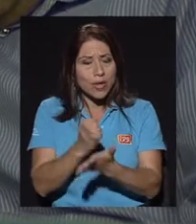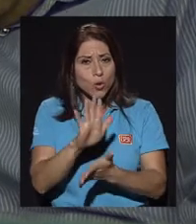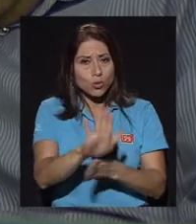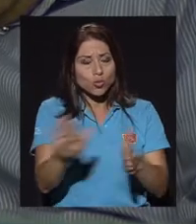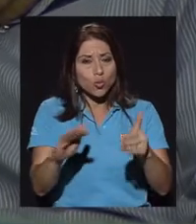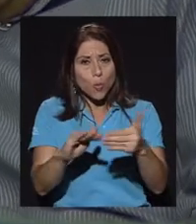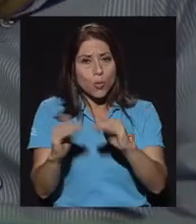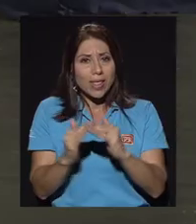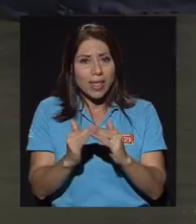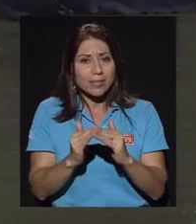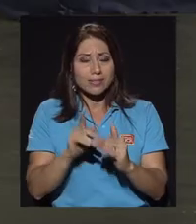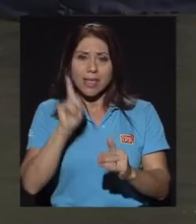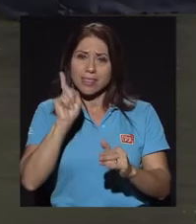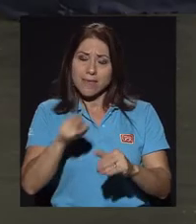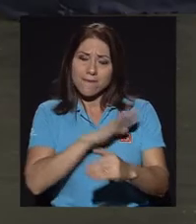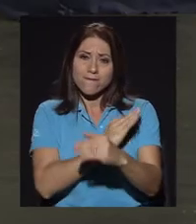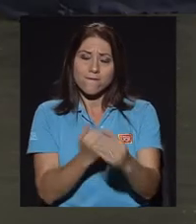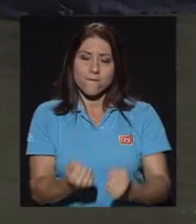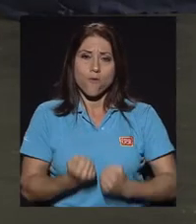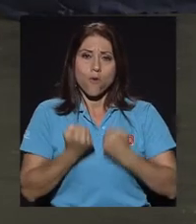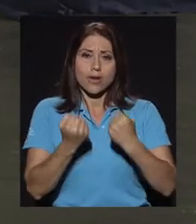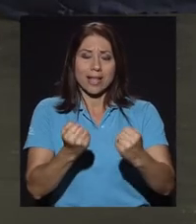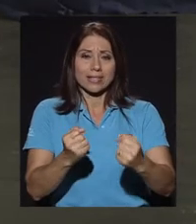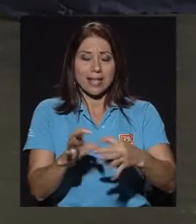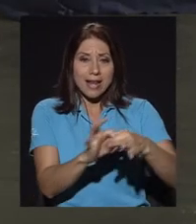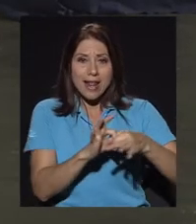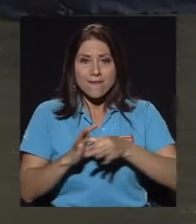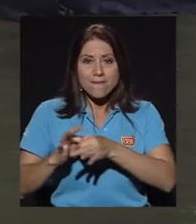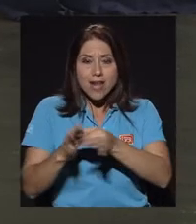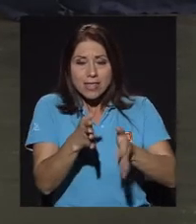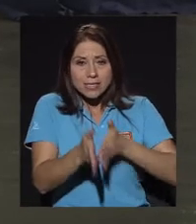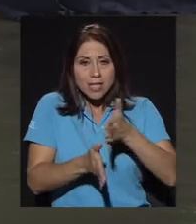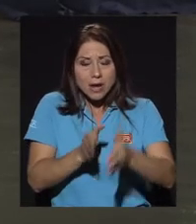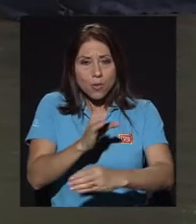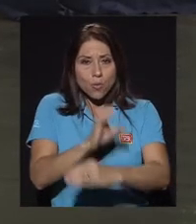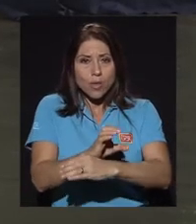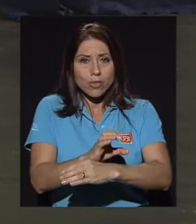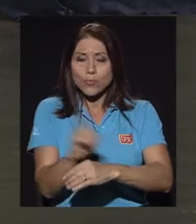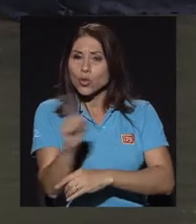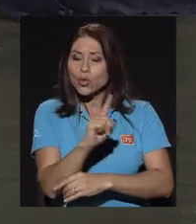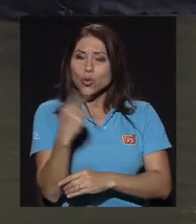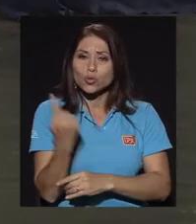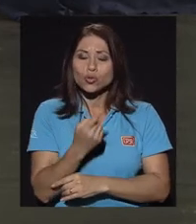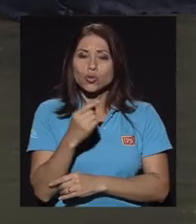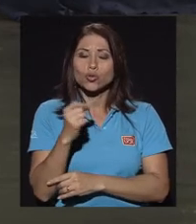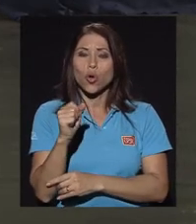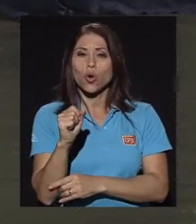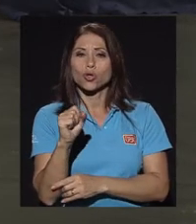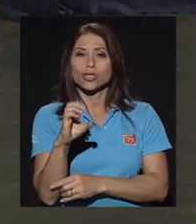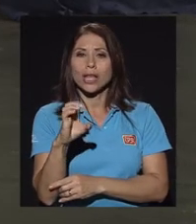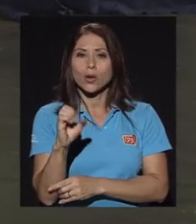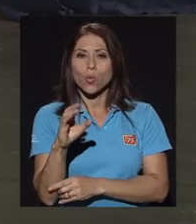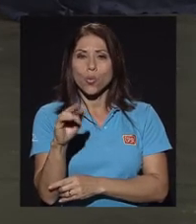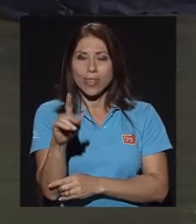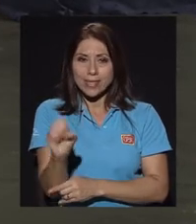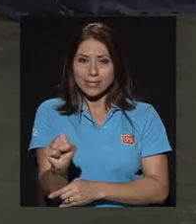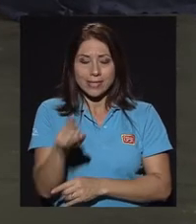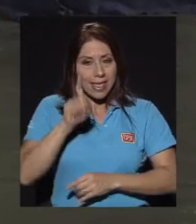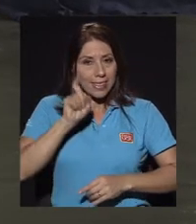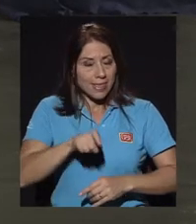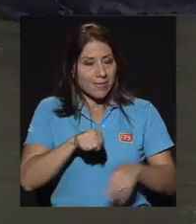económico de sus comunidades? Hay que fortalecer las redes de cuido. No solo SECUDIS, hay que fortalecer las